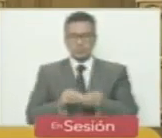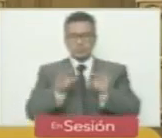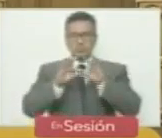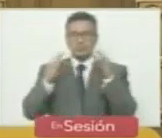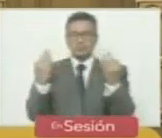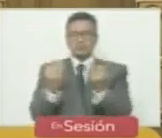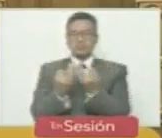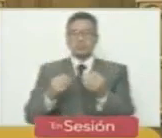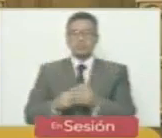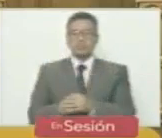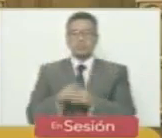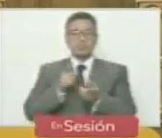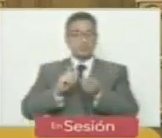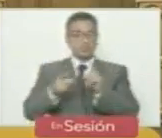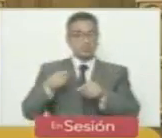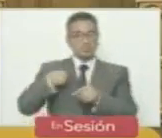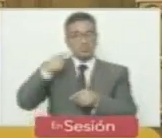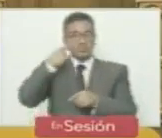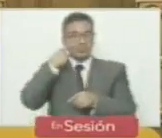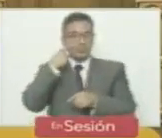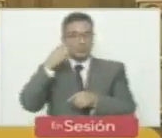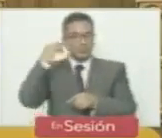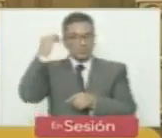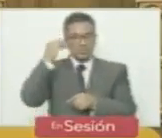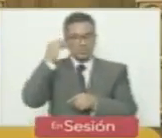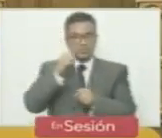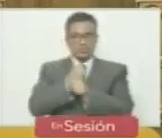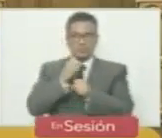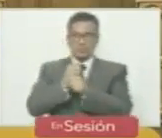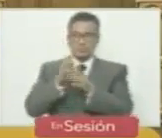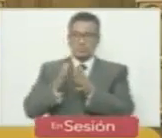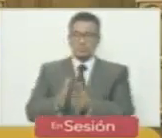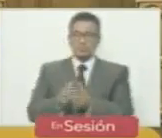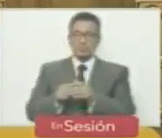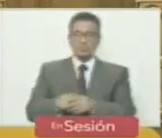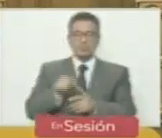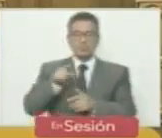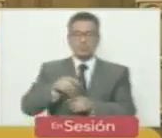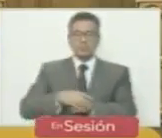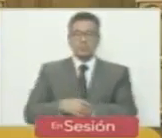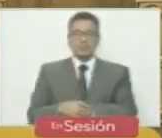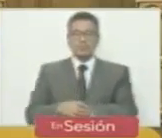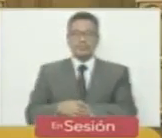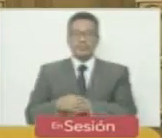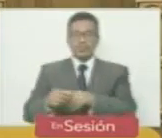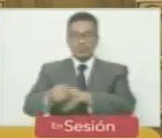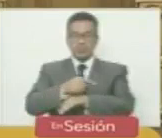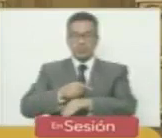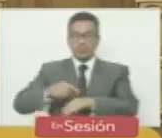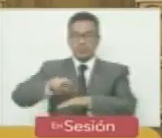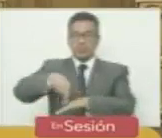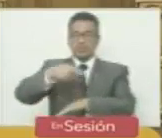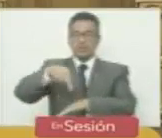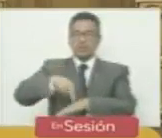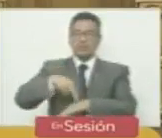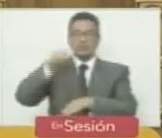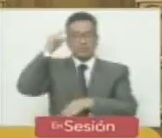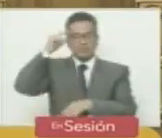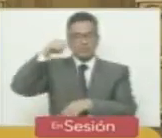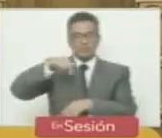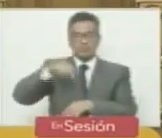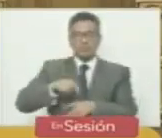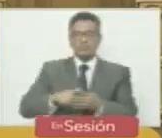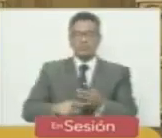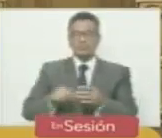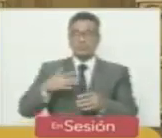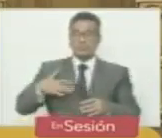familia. Muchas veces ni siquiera se consideran trabajadoras, y es por eso que el Estado venezolano hoy día